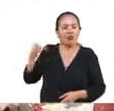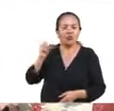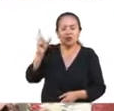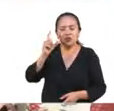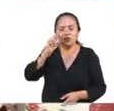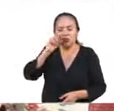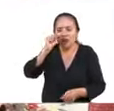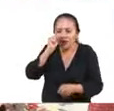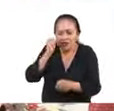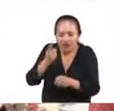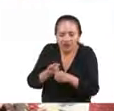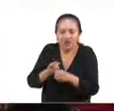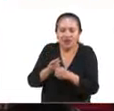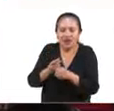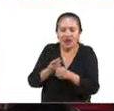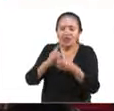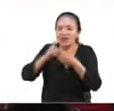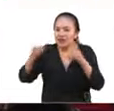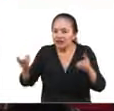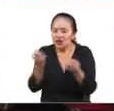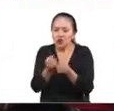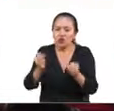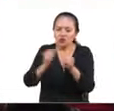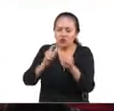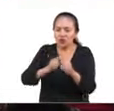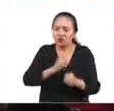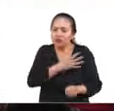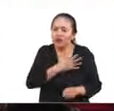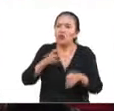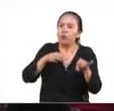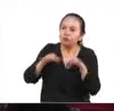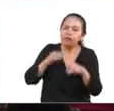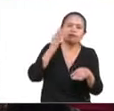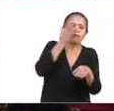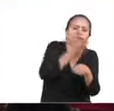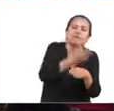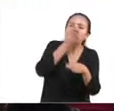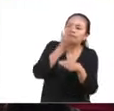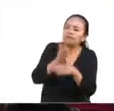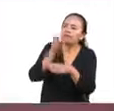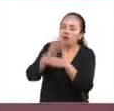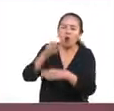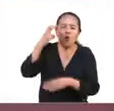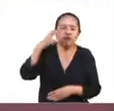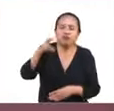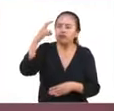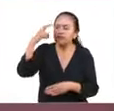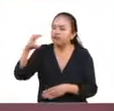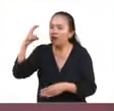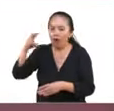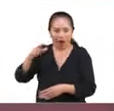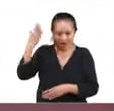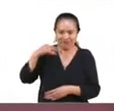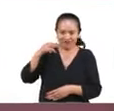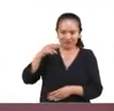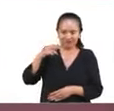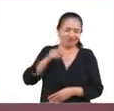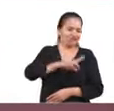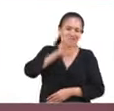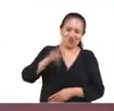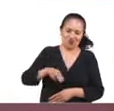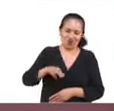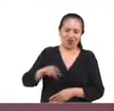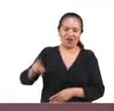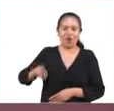Desarrollo Social o de Bienestar que estuviera trabajando en cada lugarcito del país? Nunca, ¿verdad?